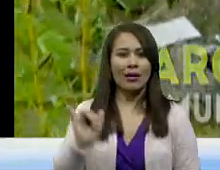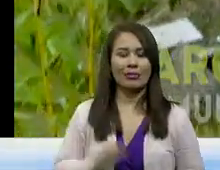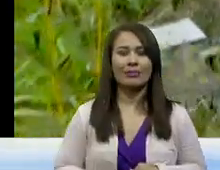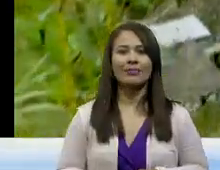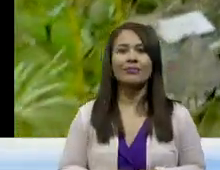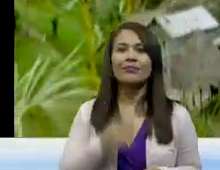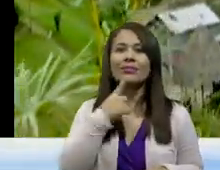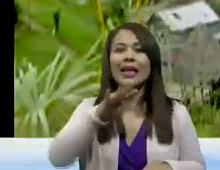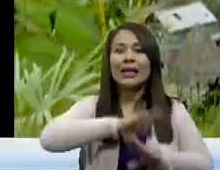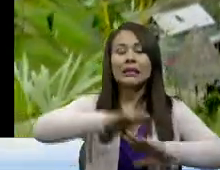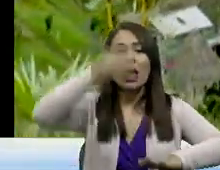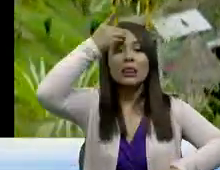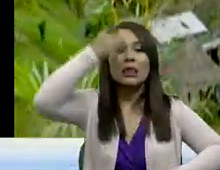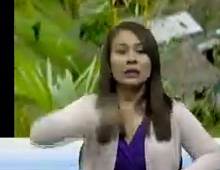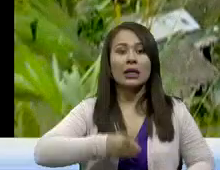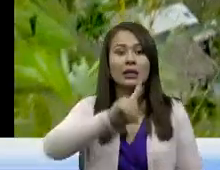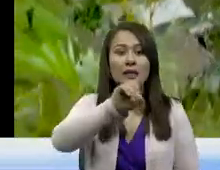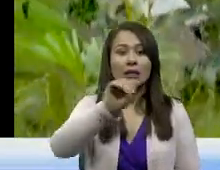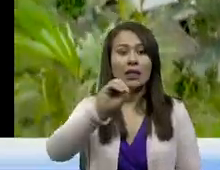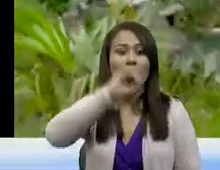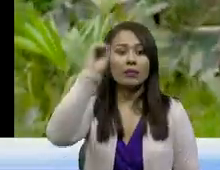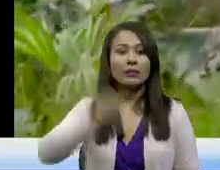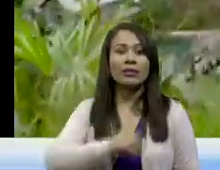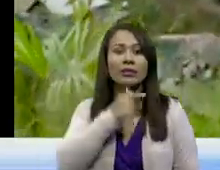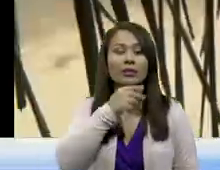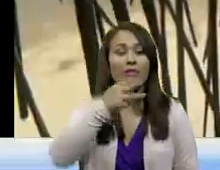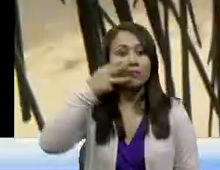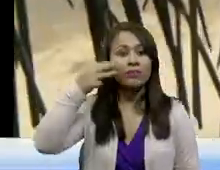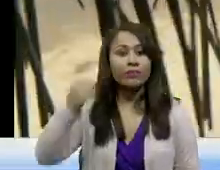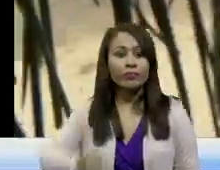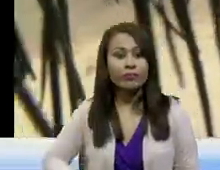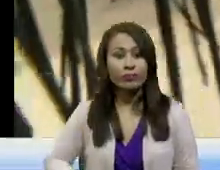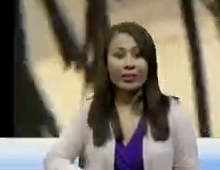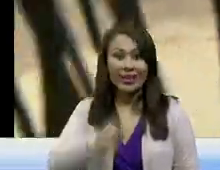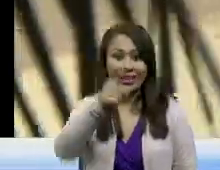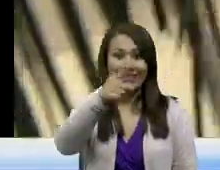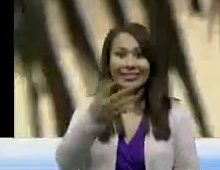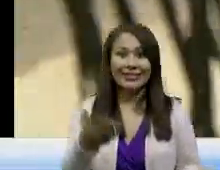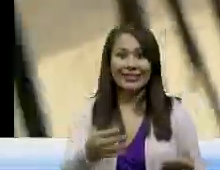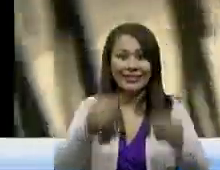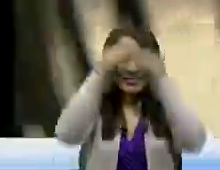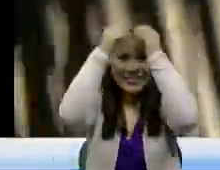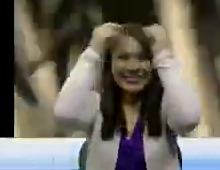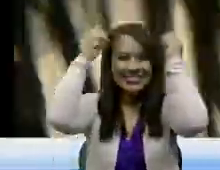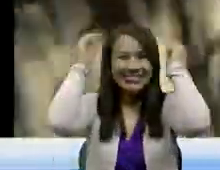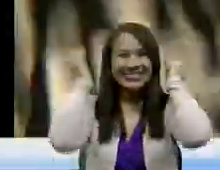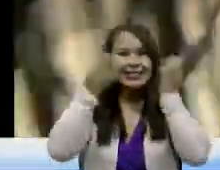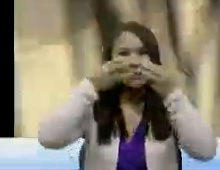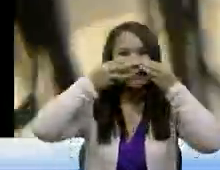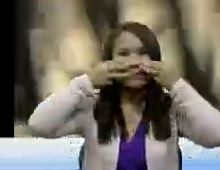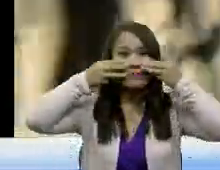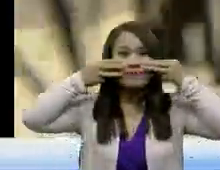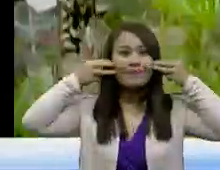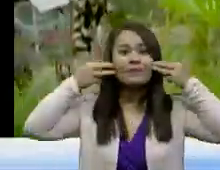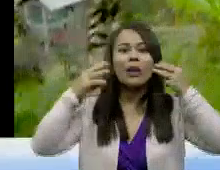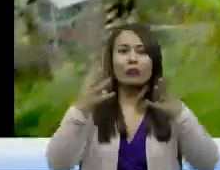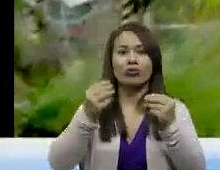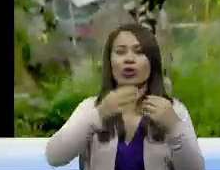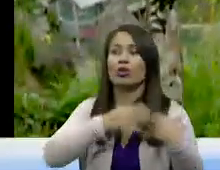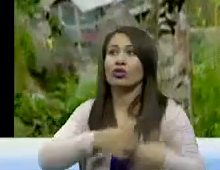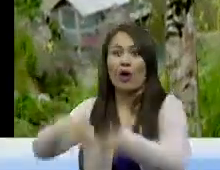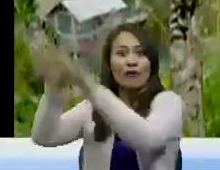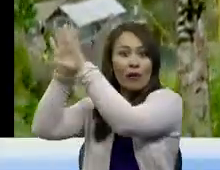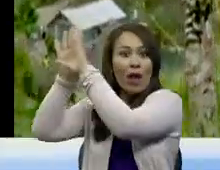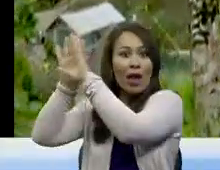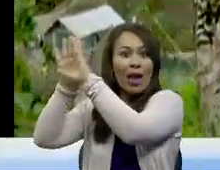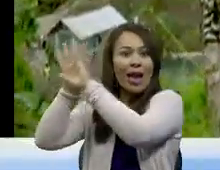se decidieron que el 100% de Shuar que vivía en ese lugar, el 80% regresó nuevamente a la Amazonía. El 20% restante